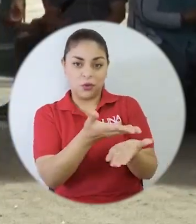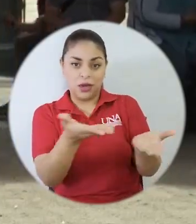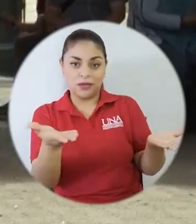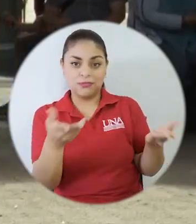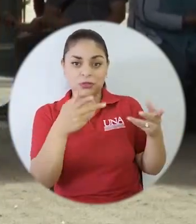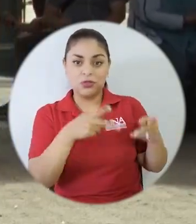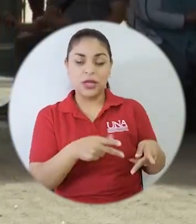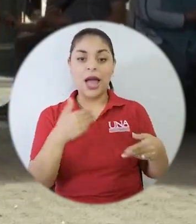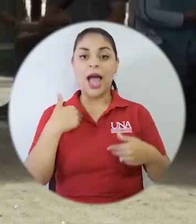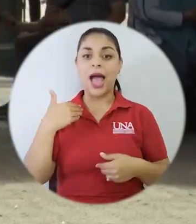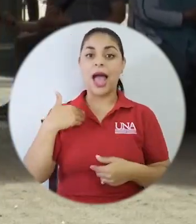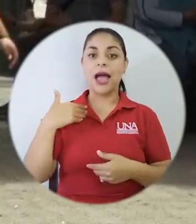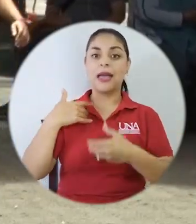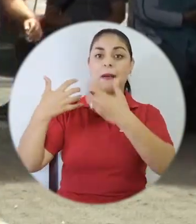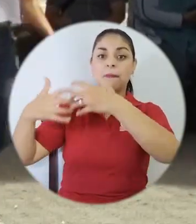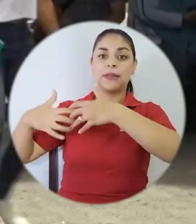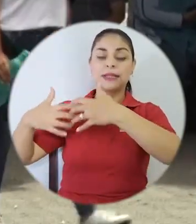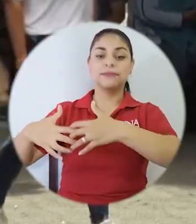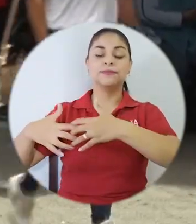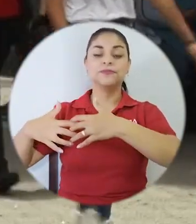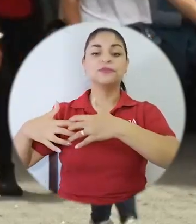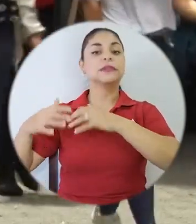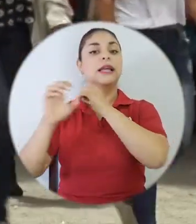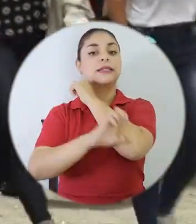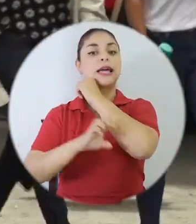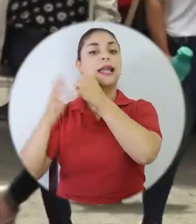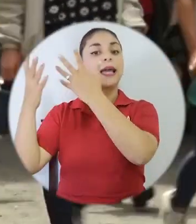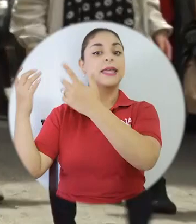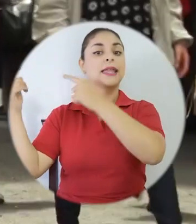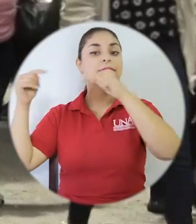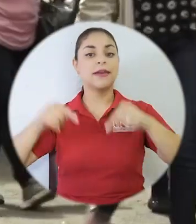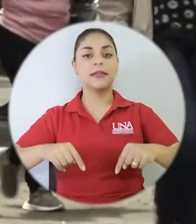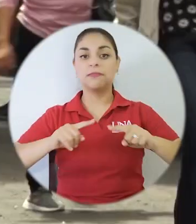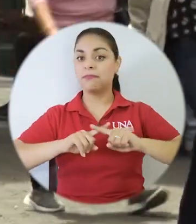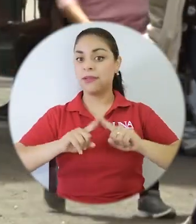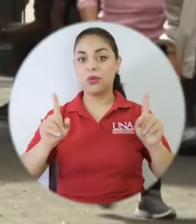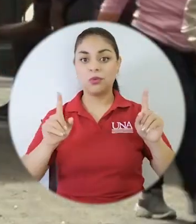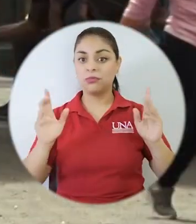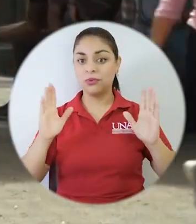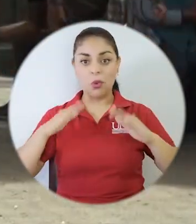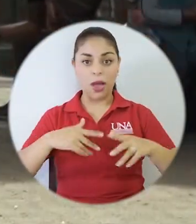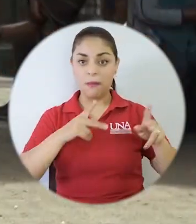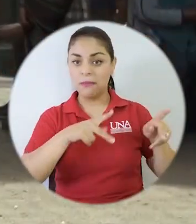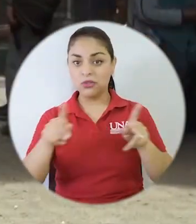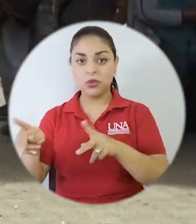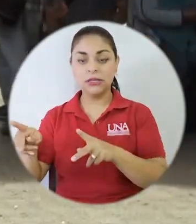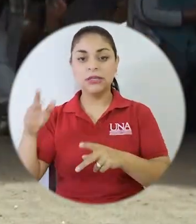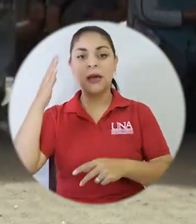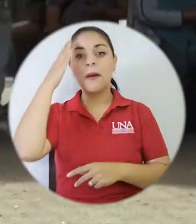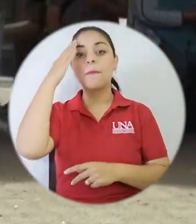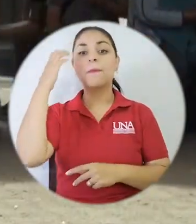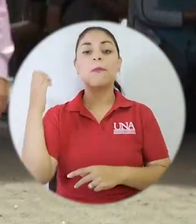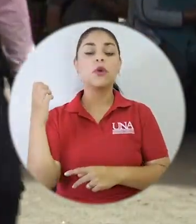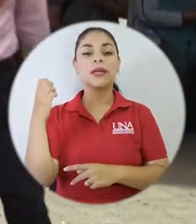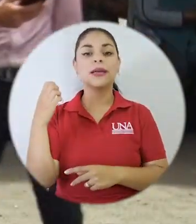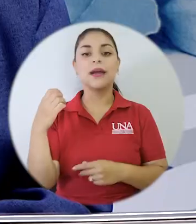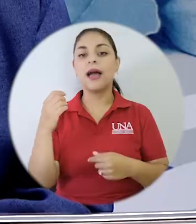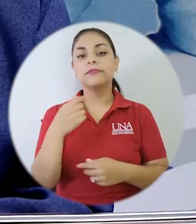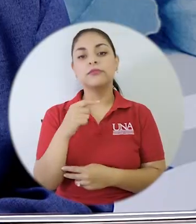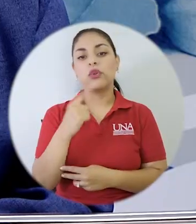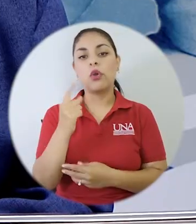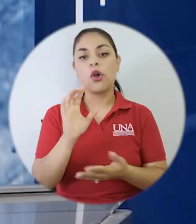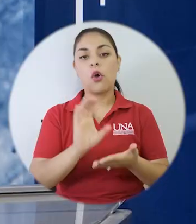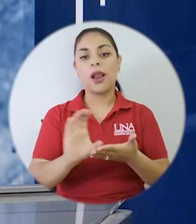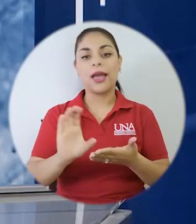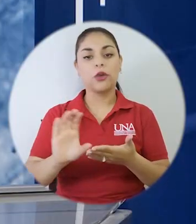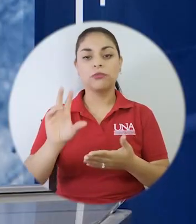con la gente? Hay inversión extranjera que quiere venir y no tenemos la gente, porque recordemos que secundaria incompleta es la media del